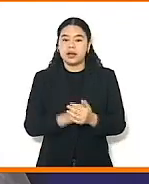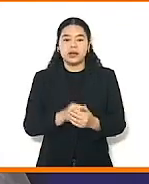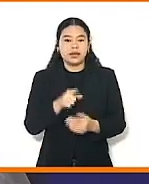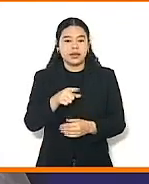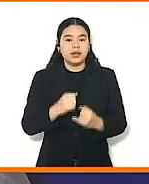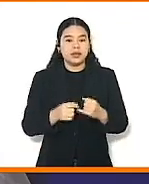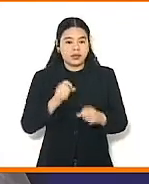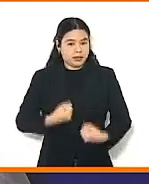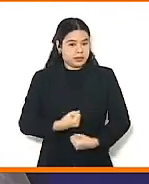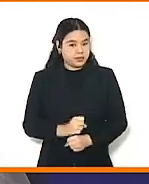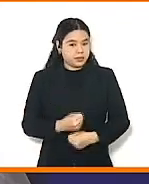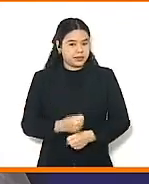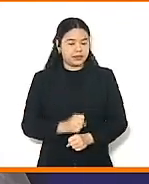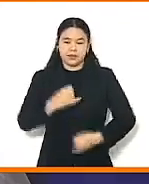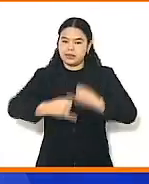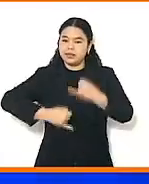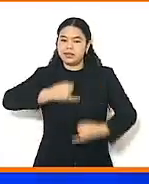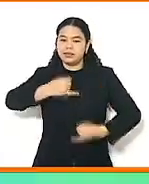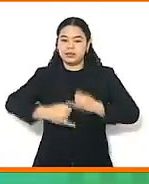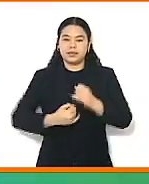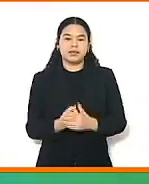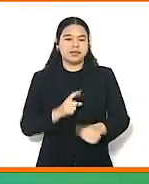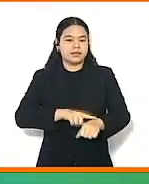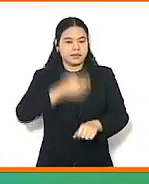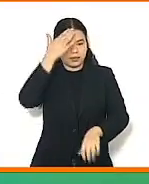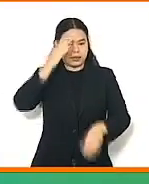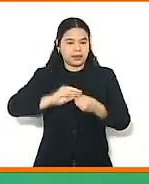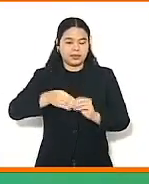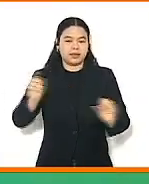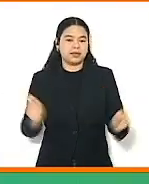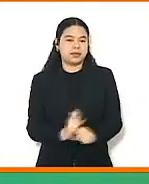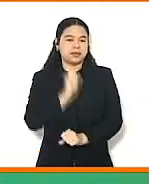te ruge, a jugar te ha dicho. Viene tu primer dígito.